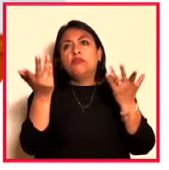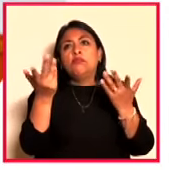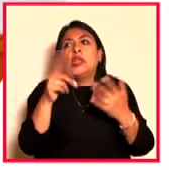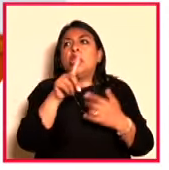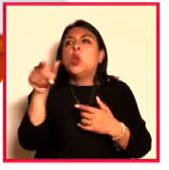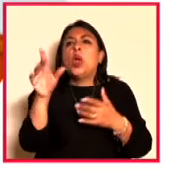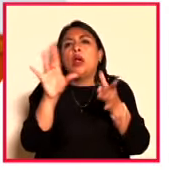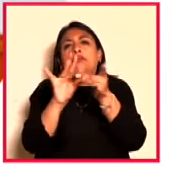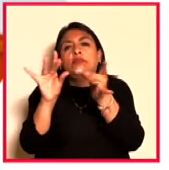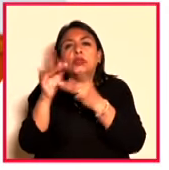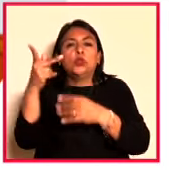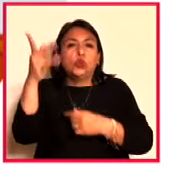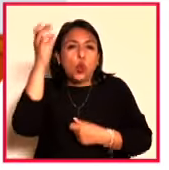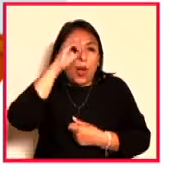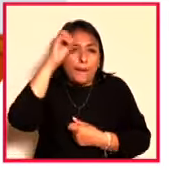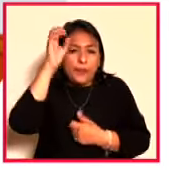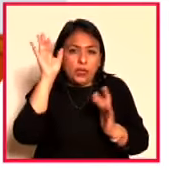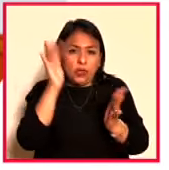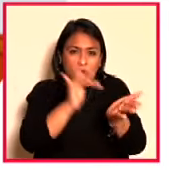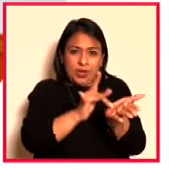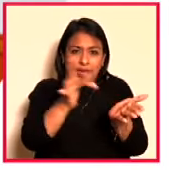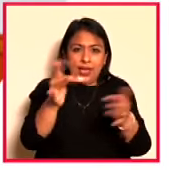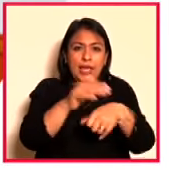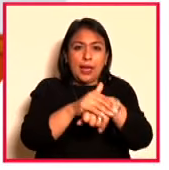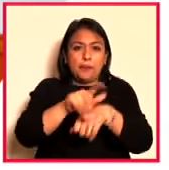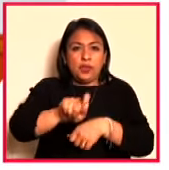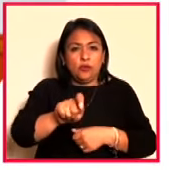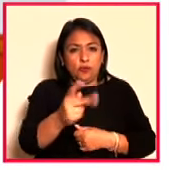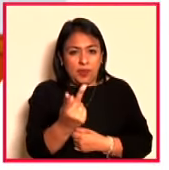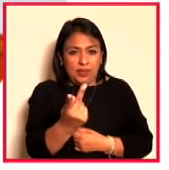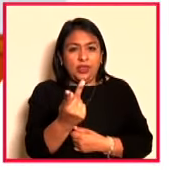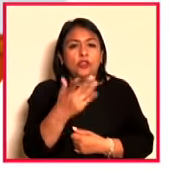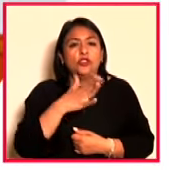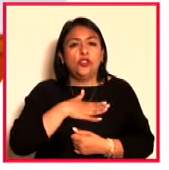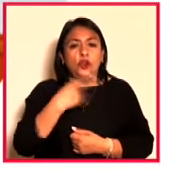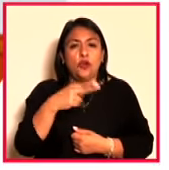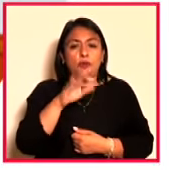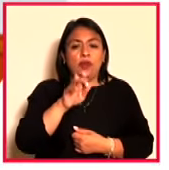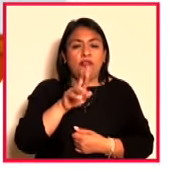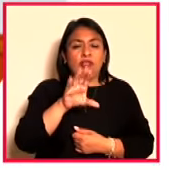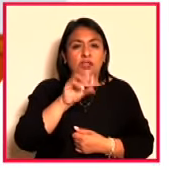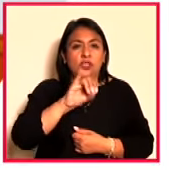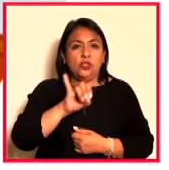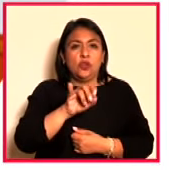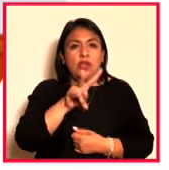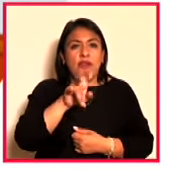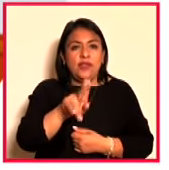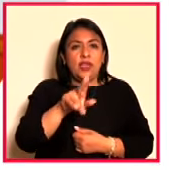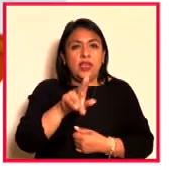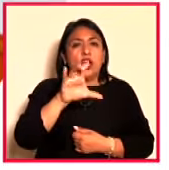parecido. Muchísimas gracias, amigos de Canal 22. Mi nombre es Francisco Javier Fernández, cronista de Aquixtla. Un gusto.